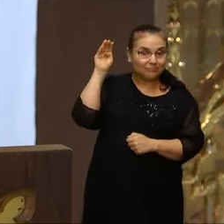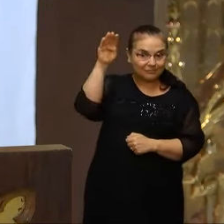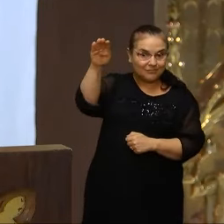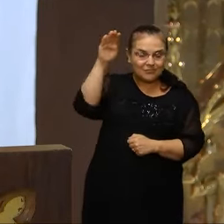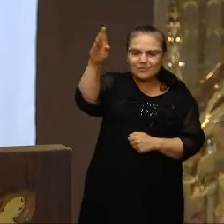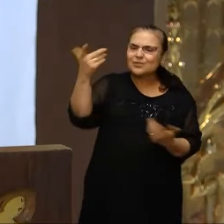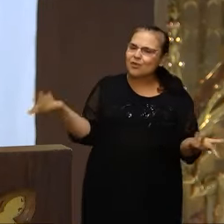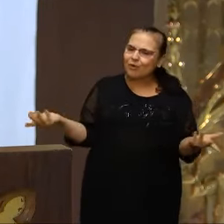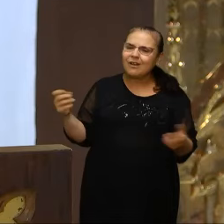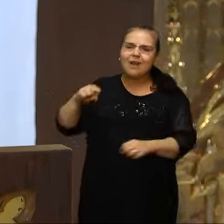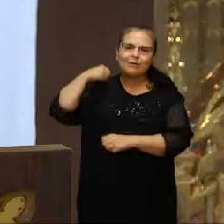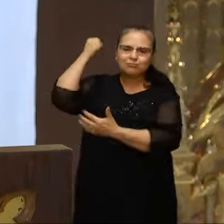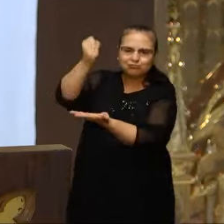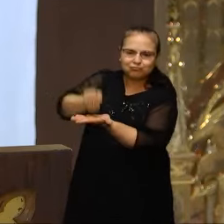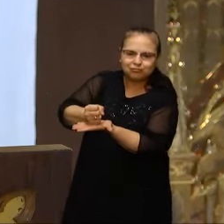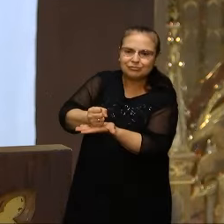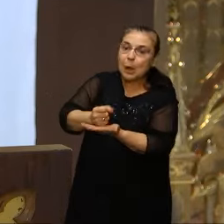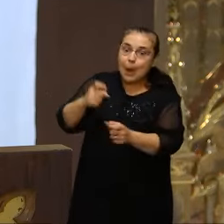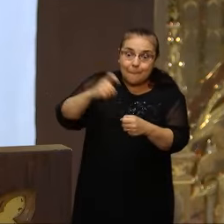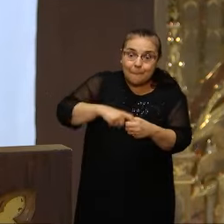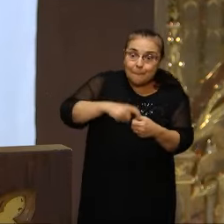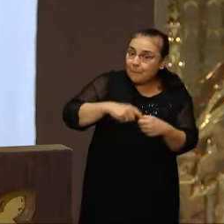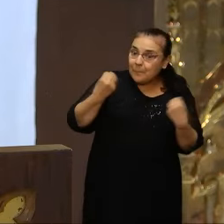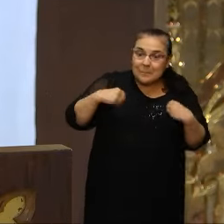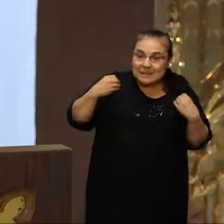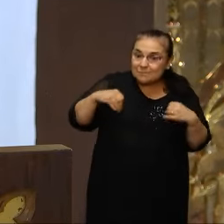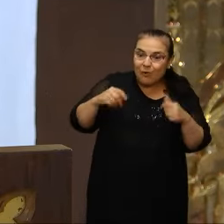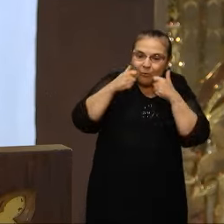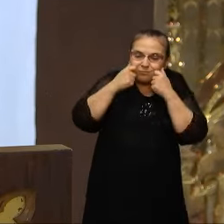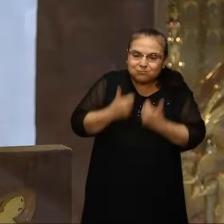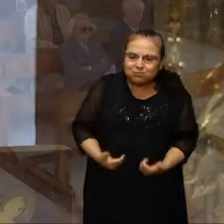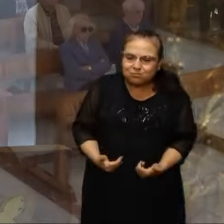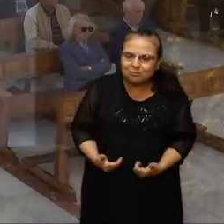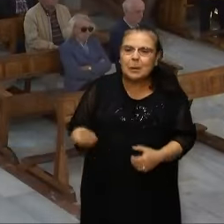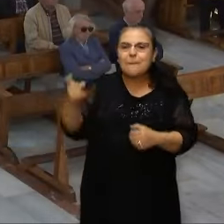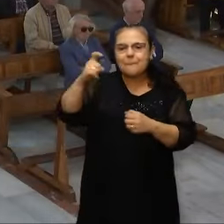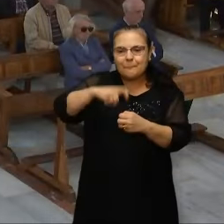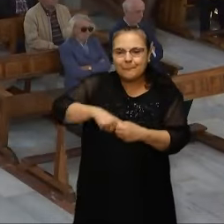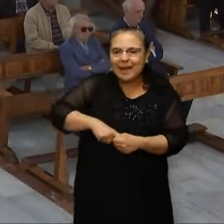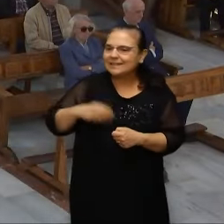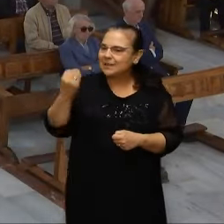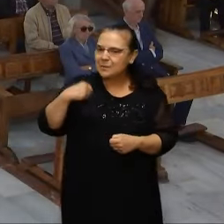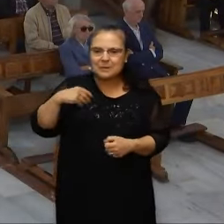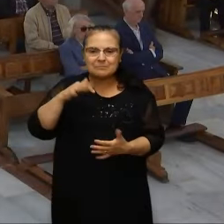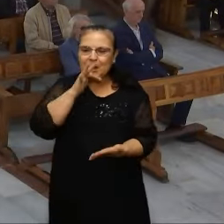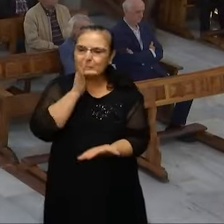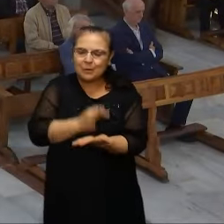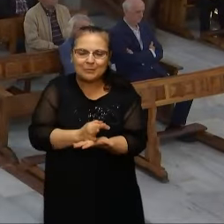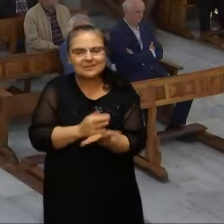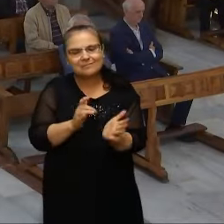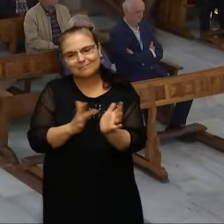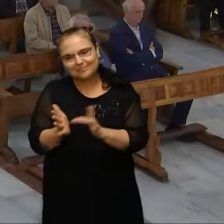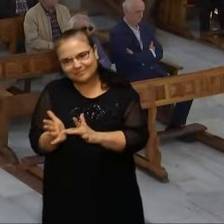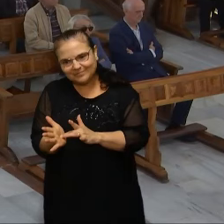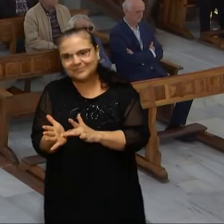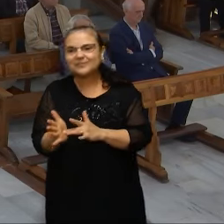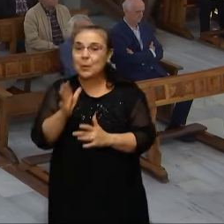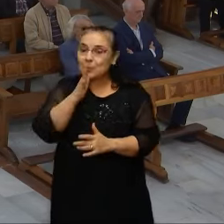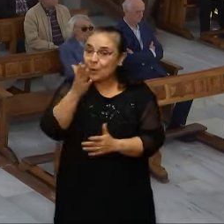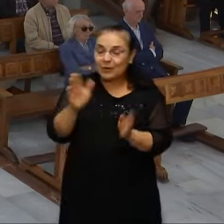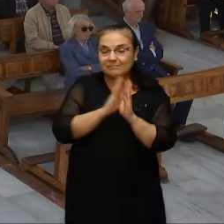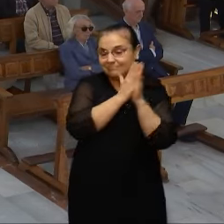son coherederos, miembros del mismo cuerpo y partícipes de la misma promesa en Jesucristo, por